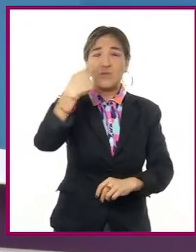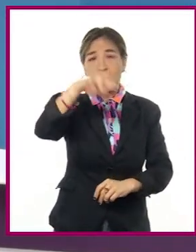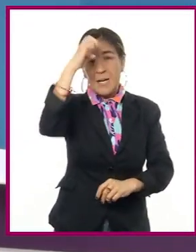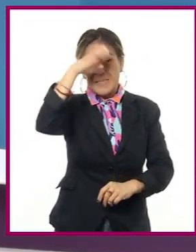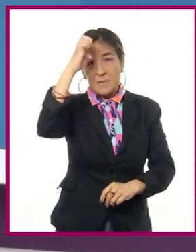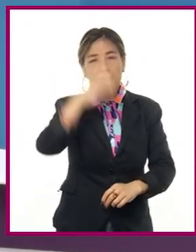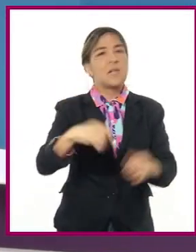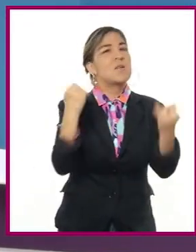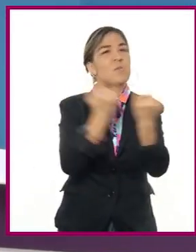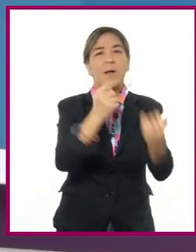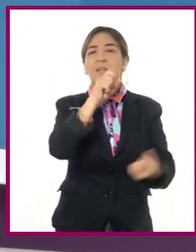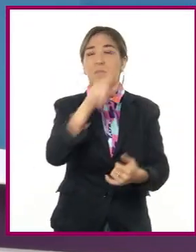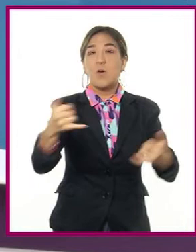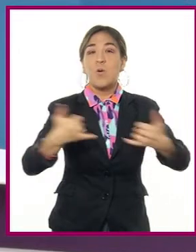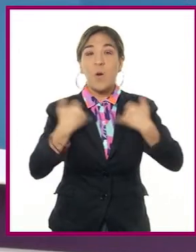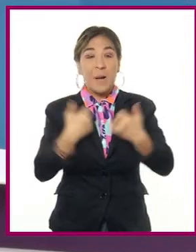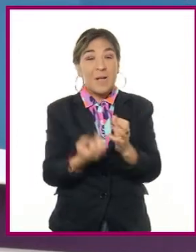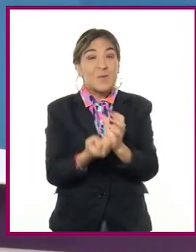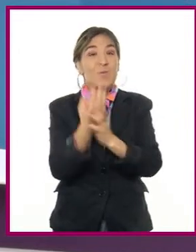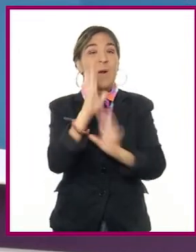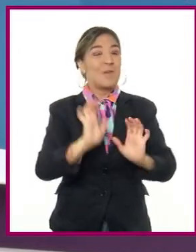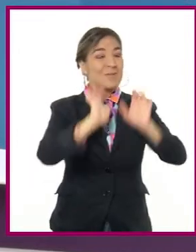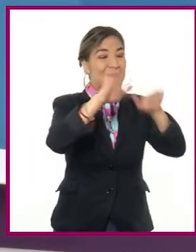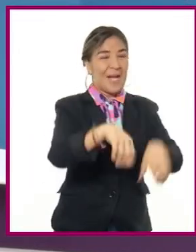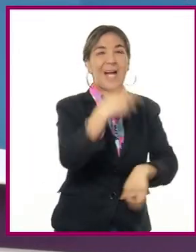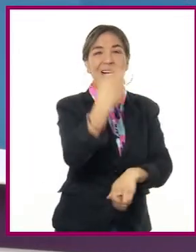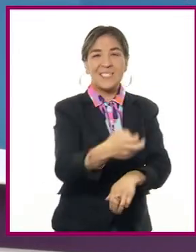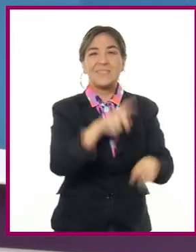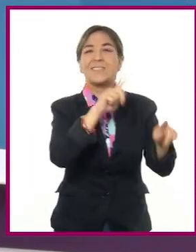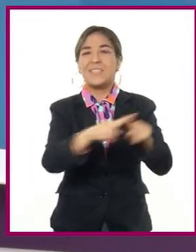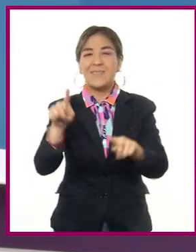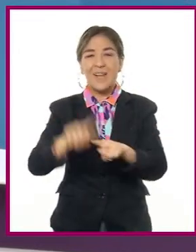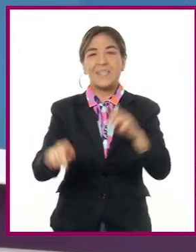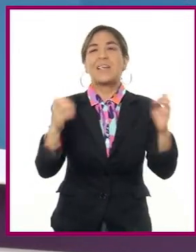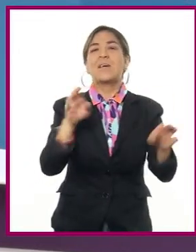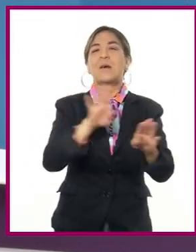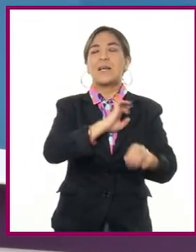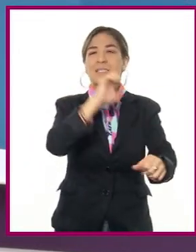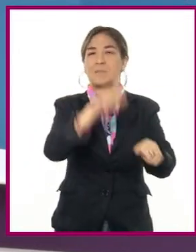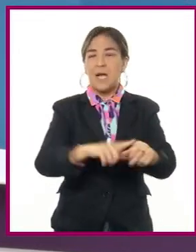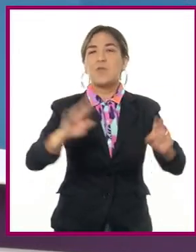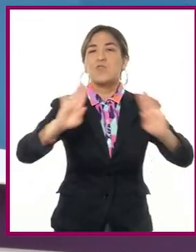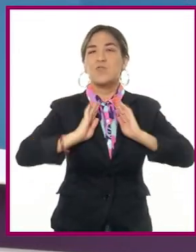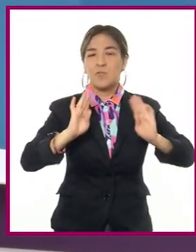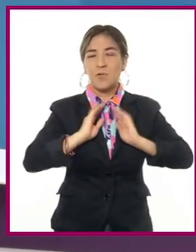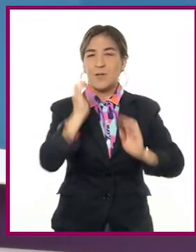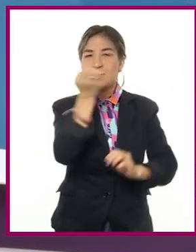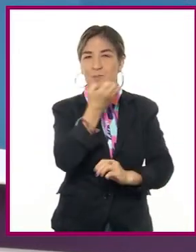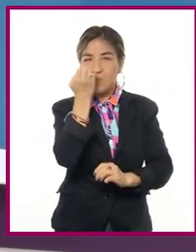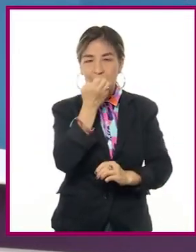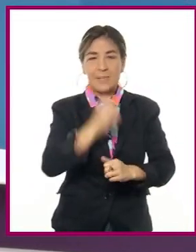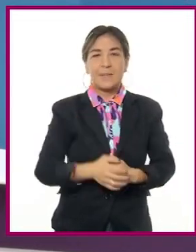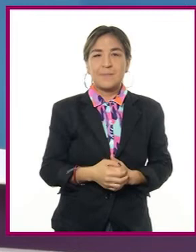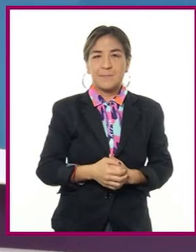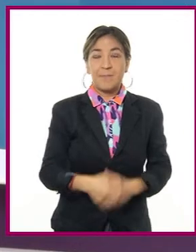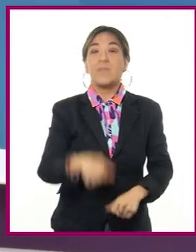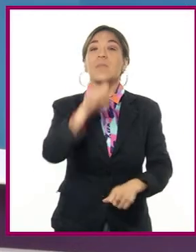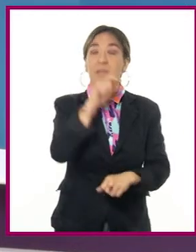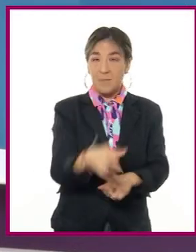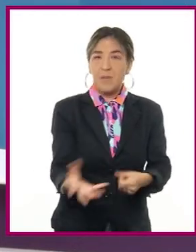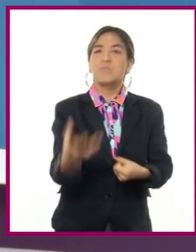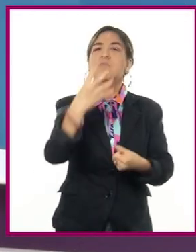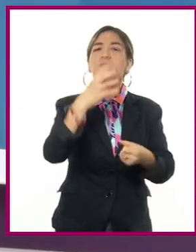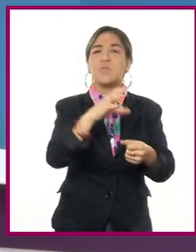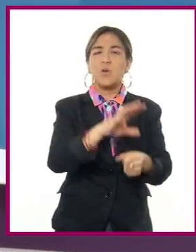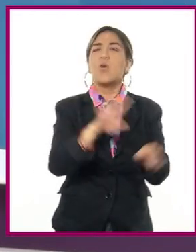como por jóvenes recién egresados de las diferentes especialidades de colegios militares. Y se complementaba